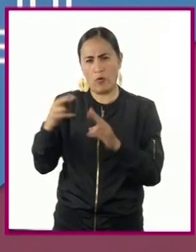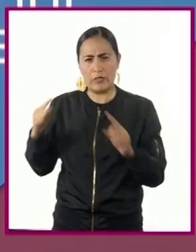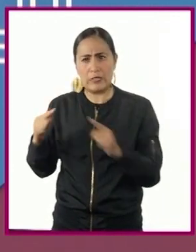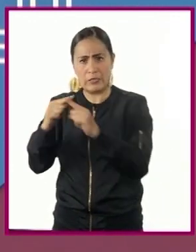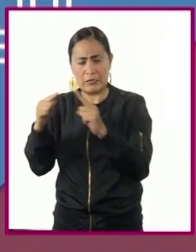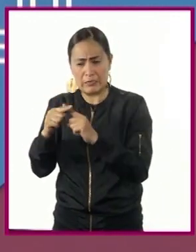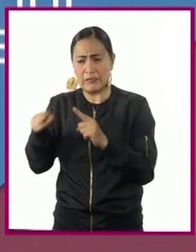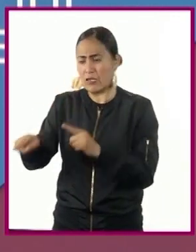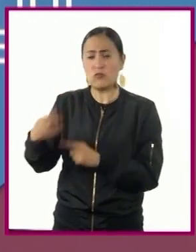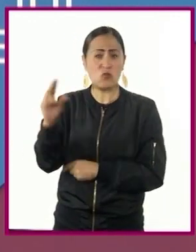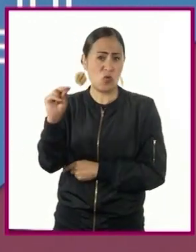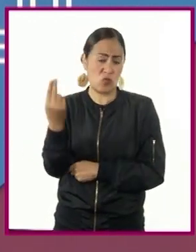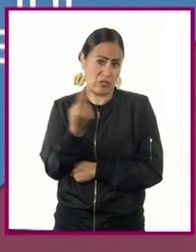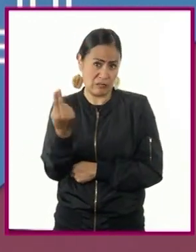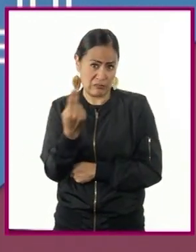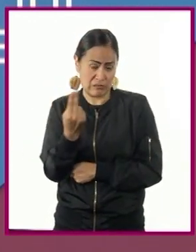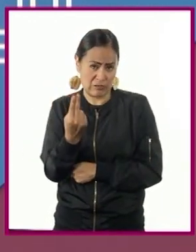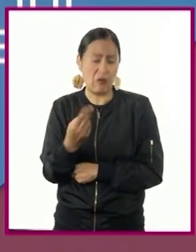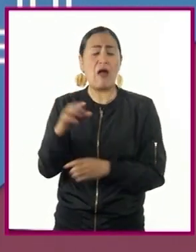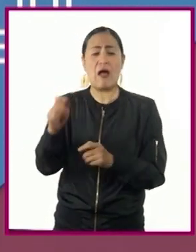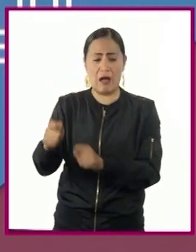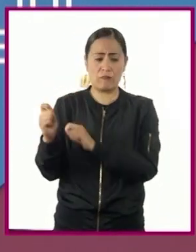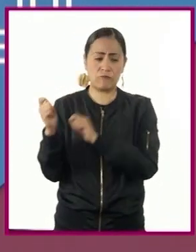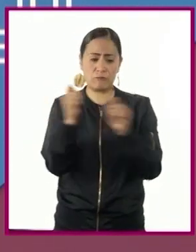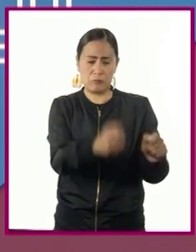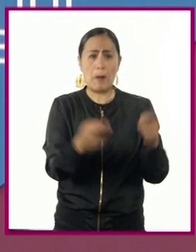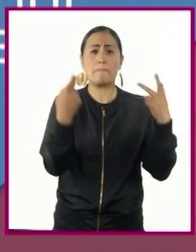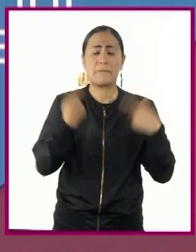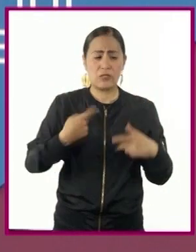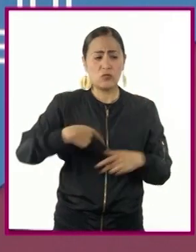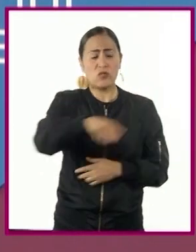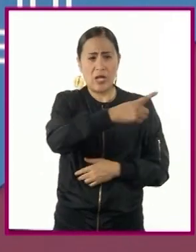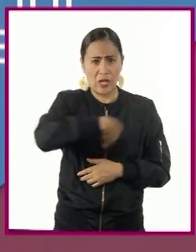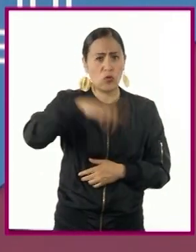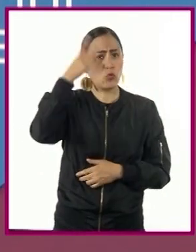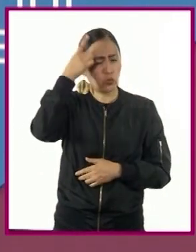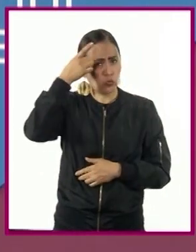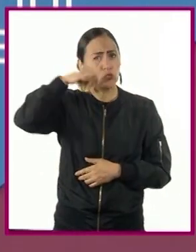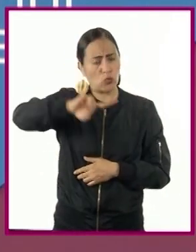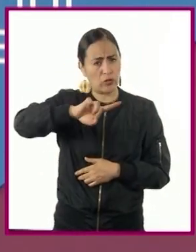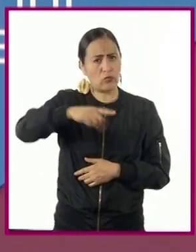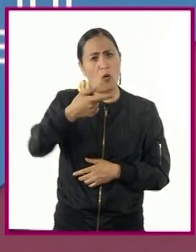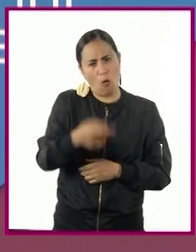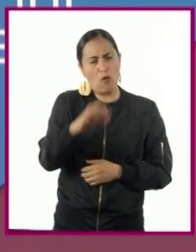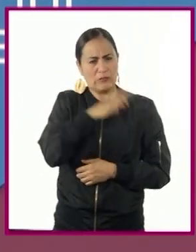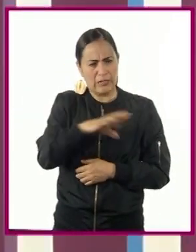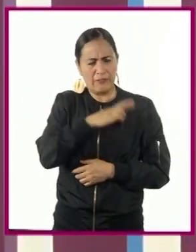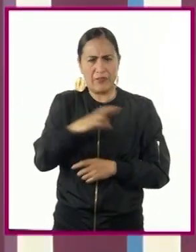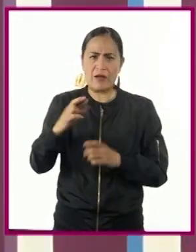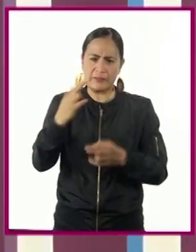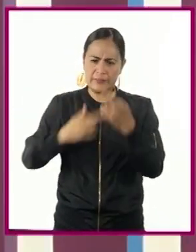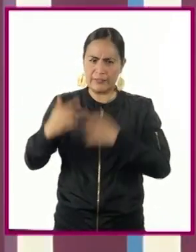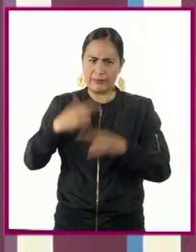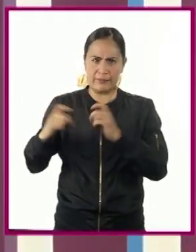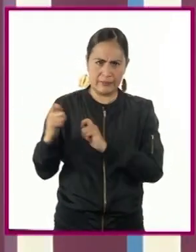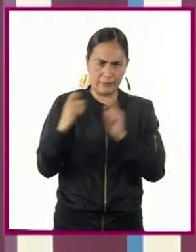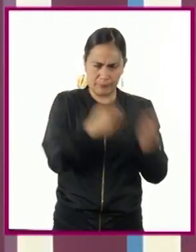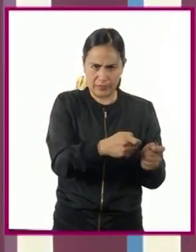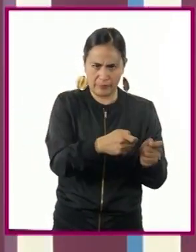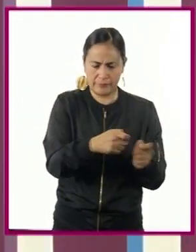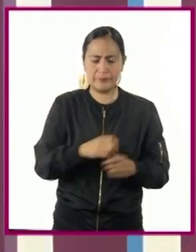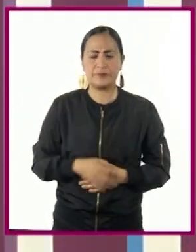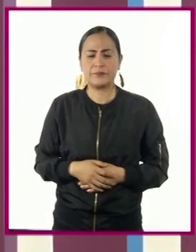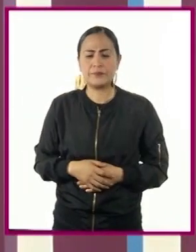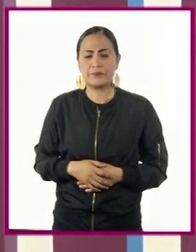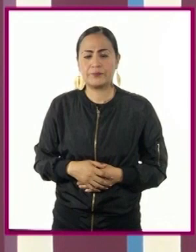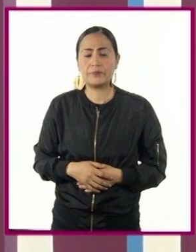sus funciones, pasaran a ser propiedad de los particulares que los poseían en calidad de arrendatarios. Además de lo anterior,